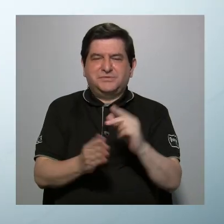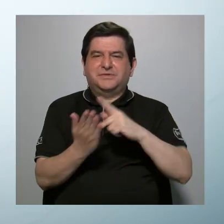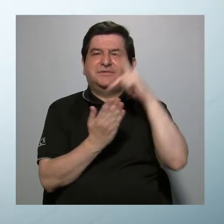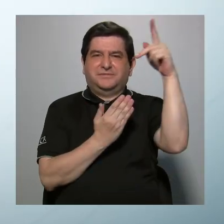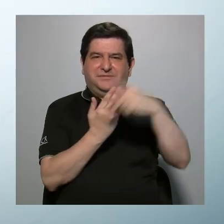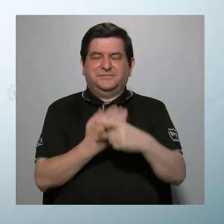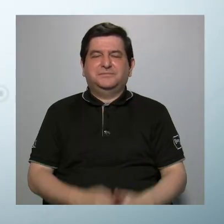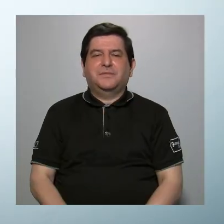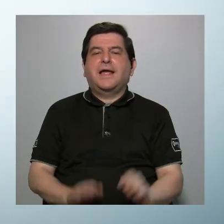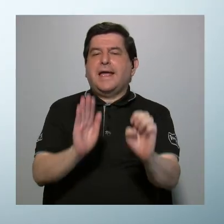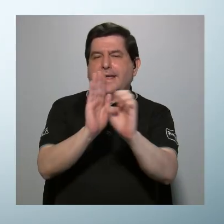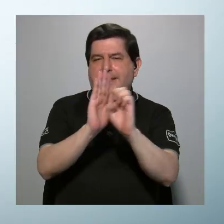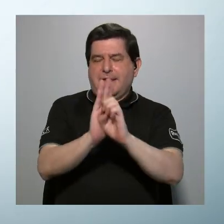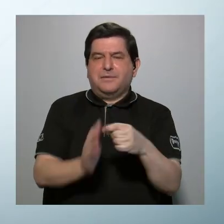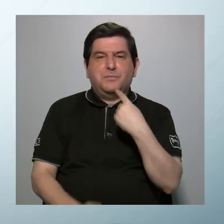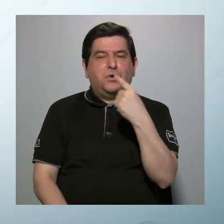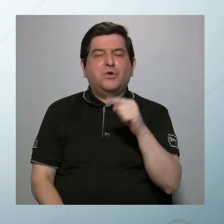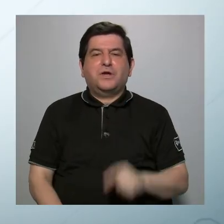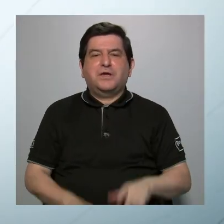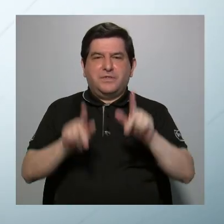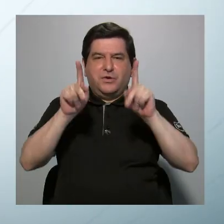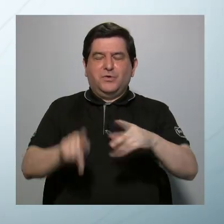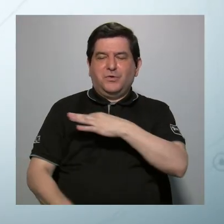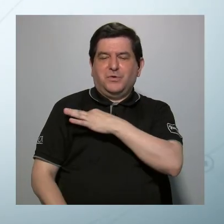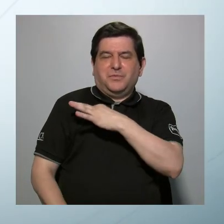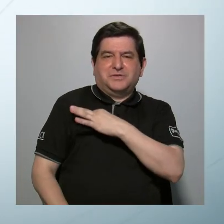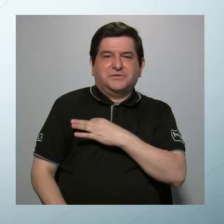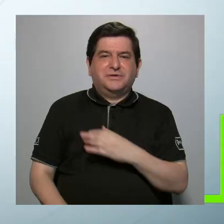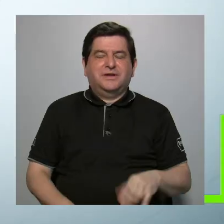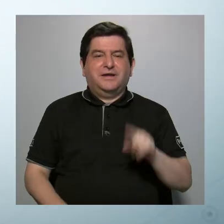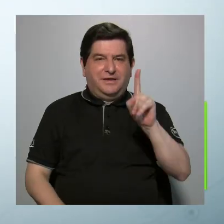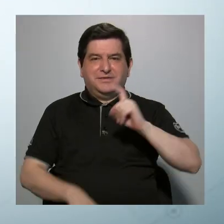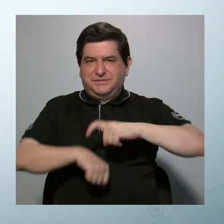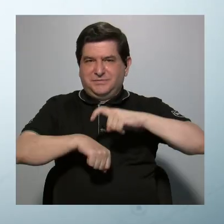en el programa. Por ejemplo, lo que dijo la persona invitada